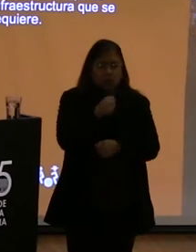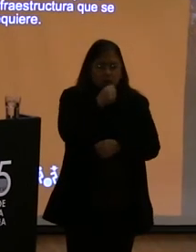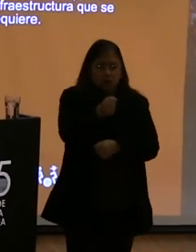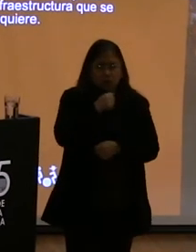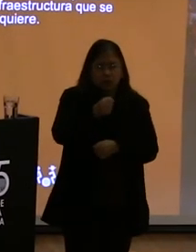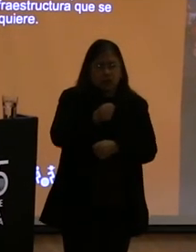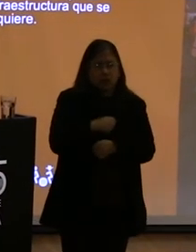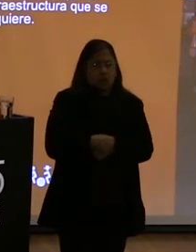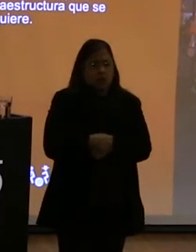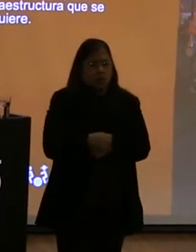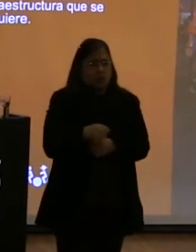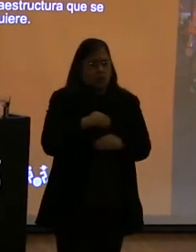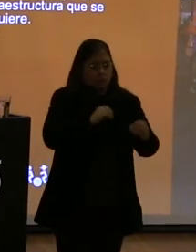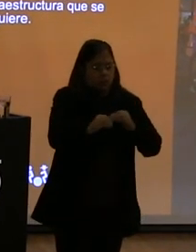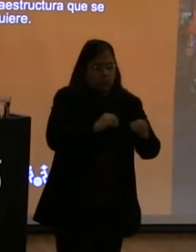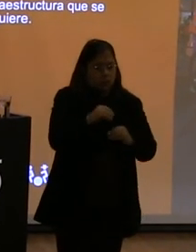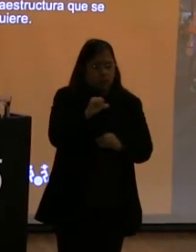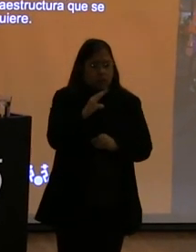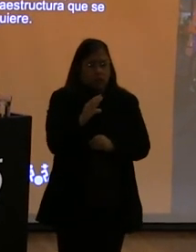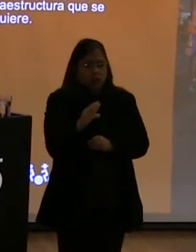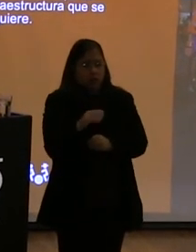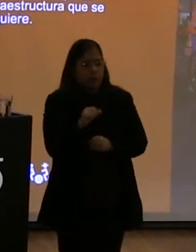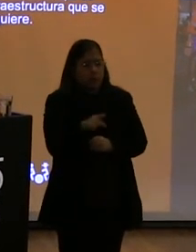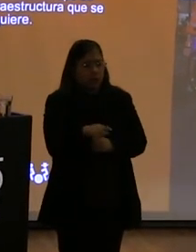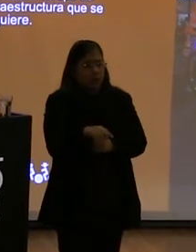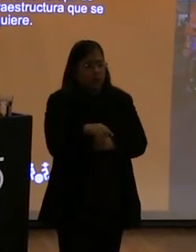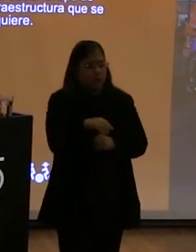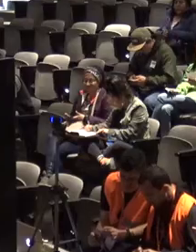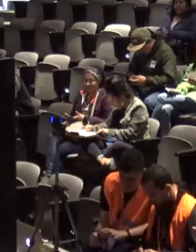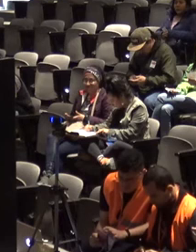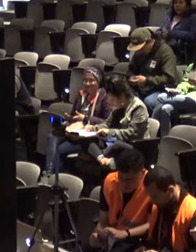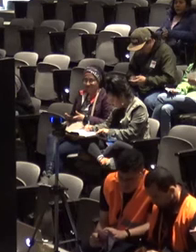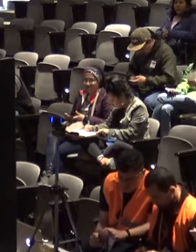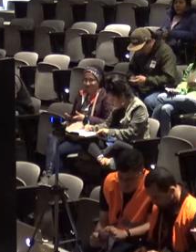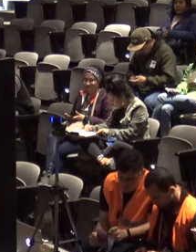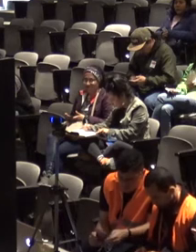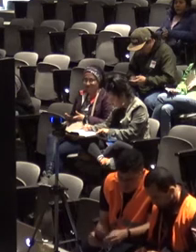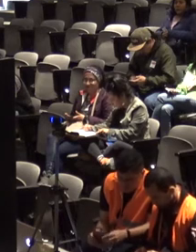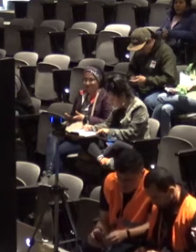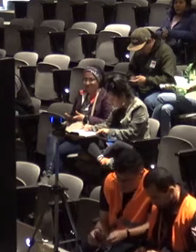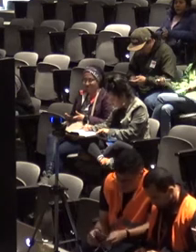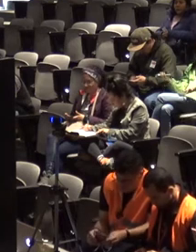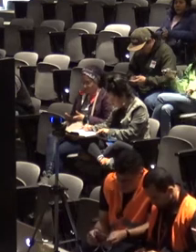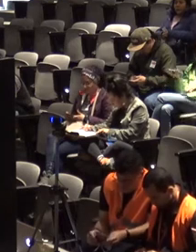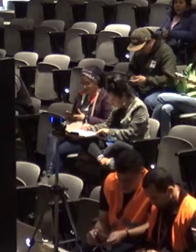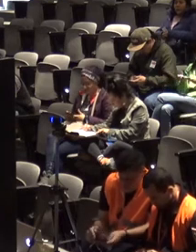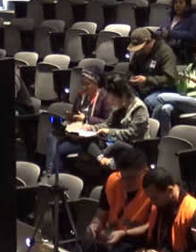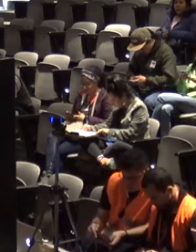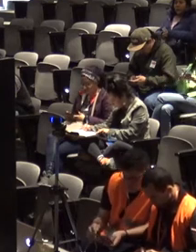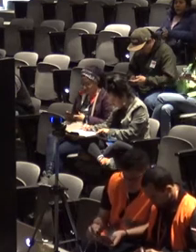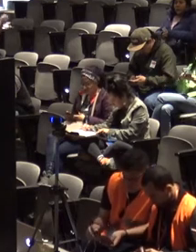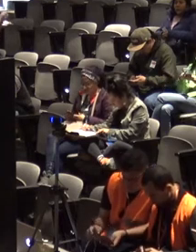centro de estudios de movilidad peatonal a cech en el cruce de aramberri y suazo que pueden visitar está muy